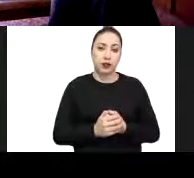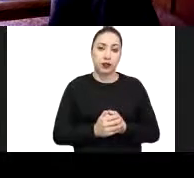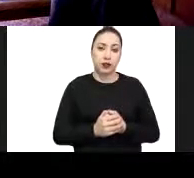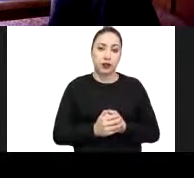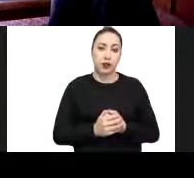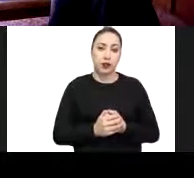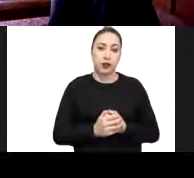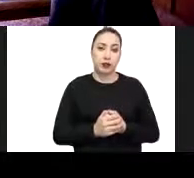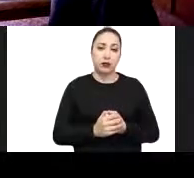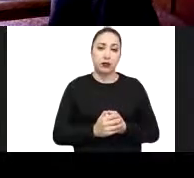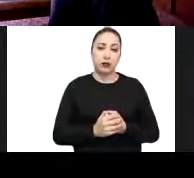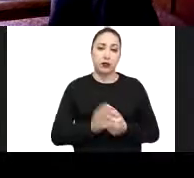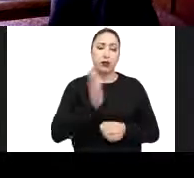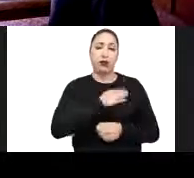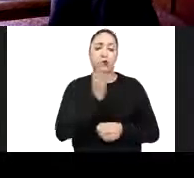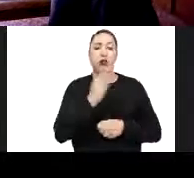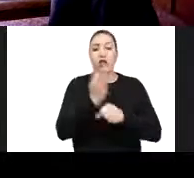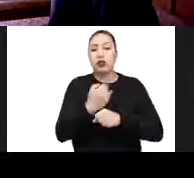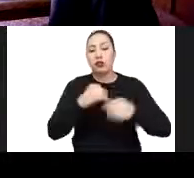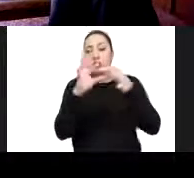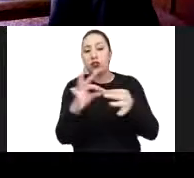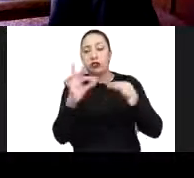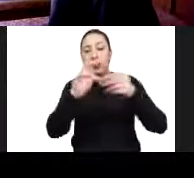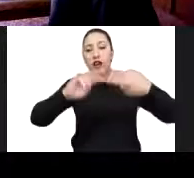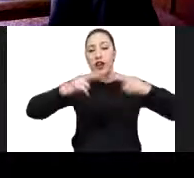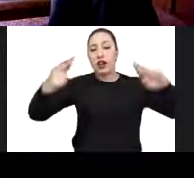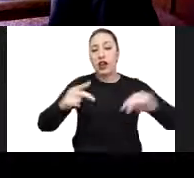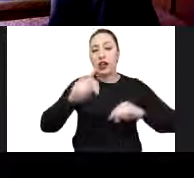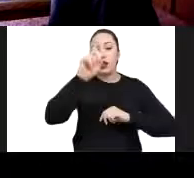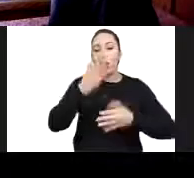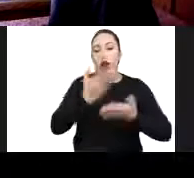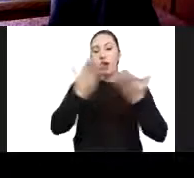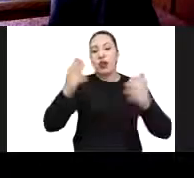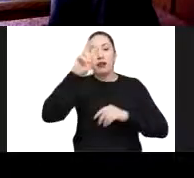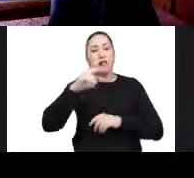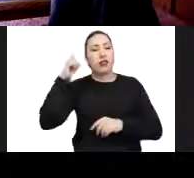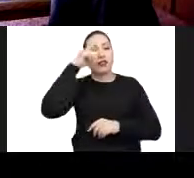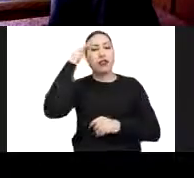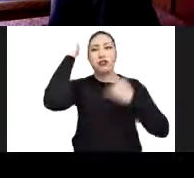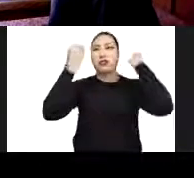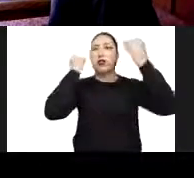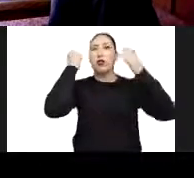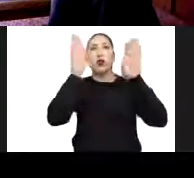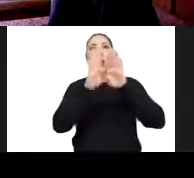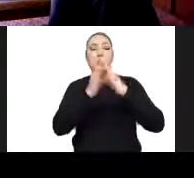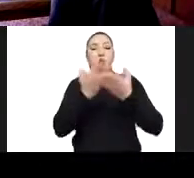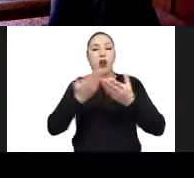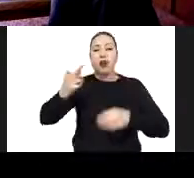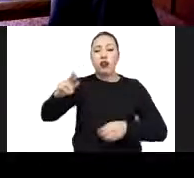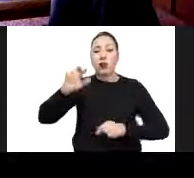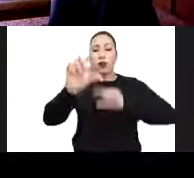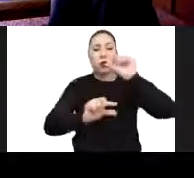Bueno, esta antigua relación con el agua es muy difícil de imaginar ahora, pues la ciudad se ha secado, los ríos han desaparecido